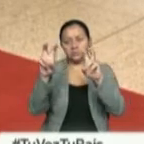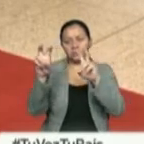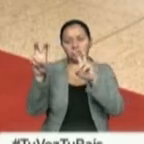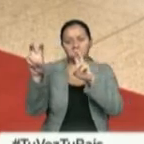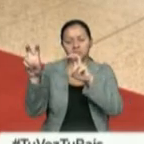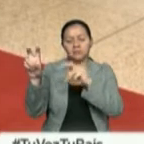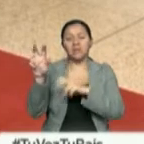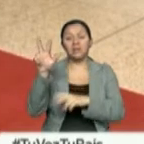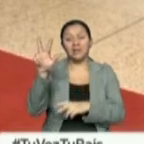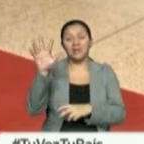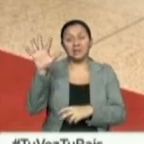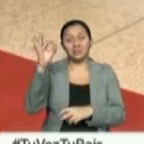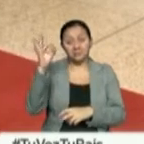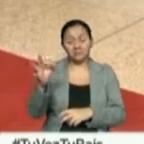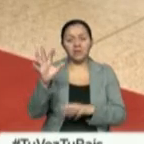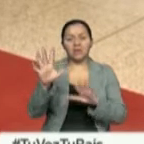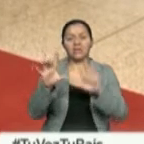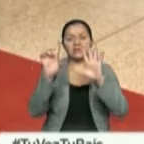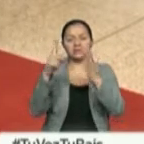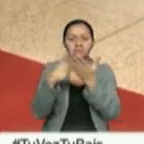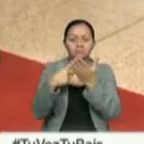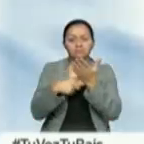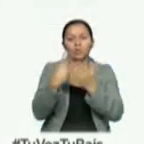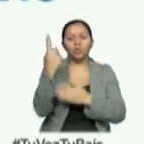sólo se ha logrado cerrar 1